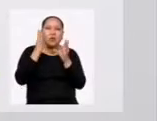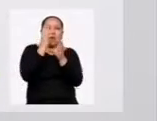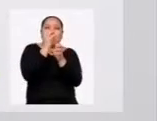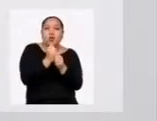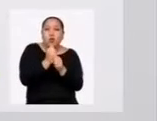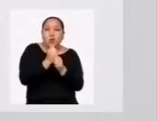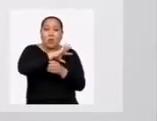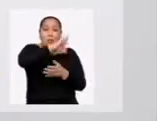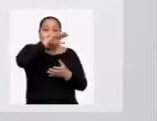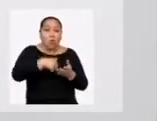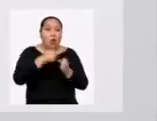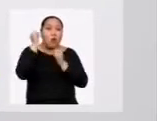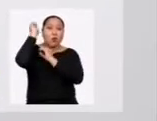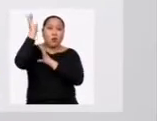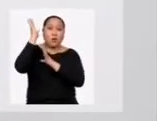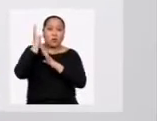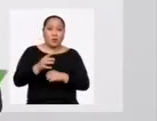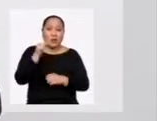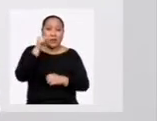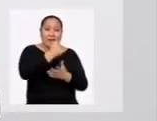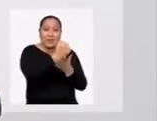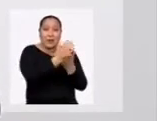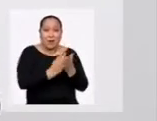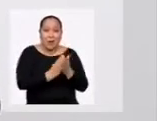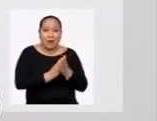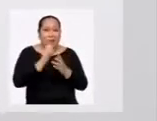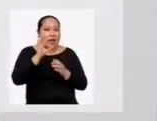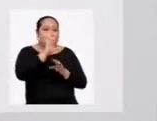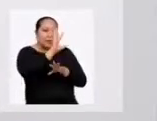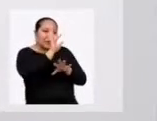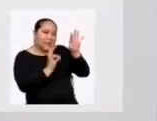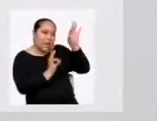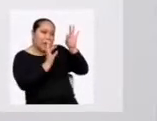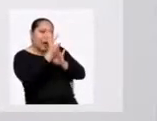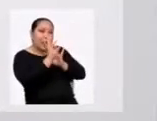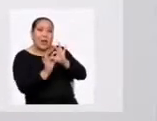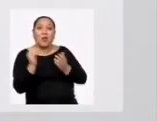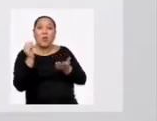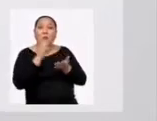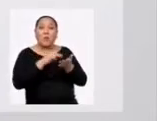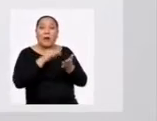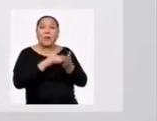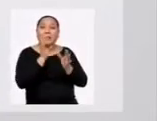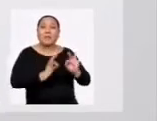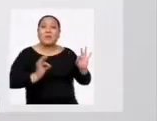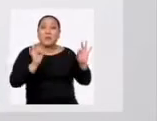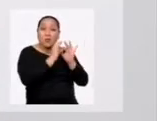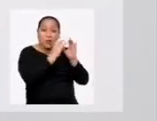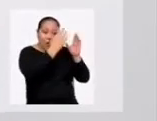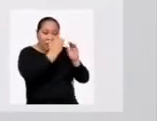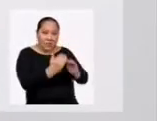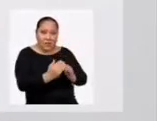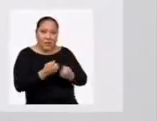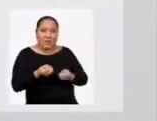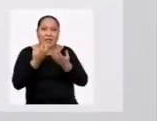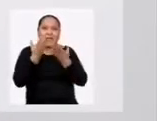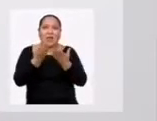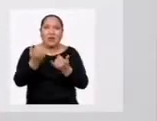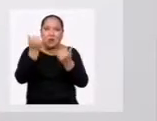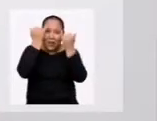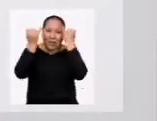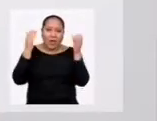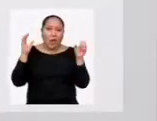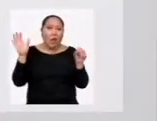expuesto. En esta sección se recapitula lo más relevante del tema tratado y se entrega una conclusión derivada